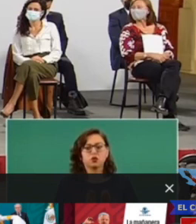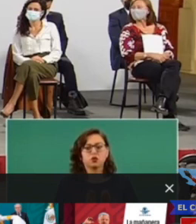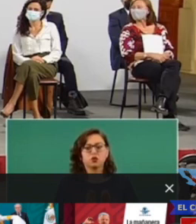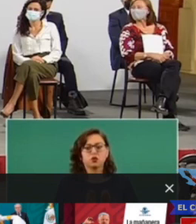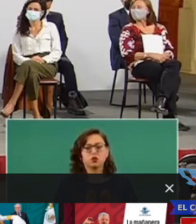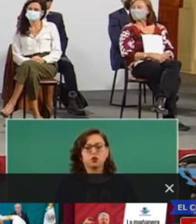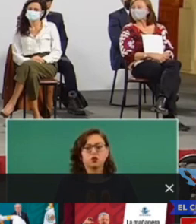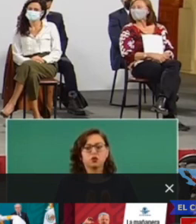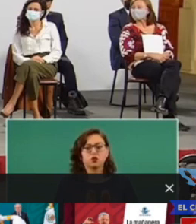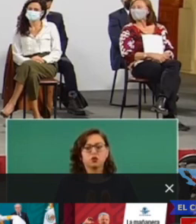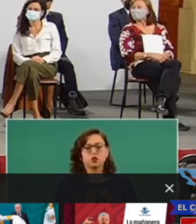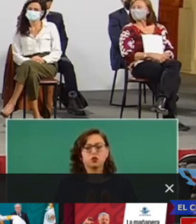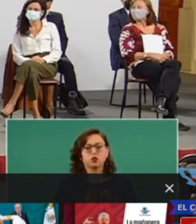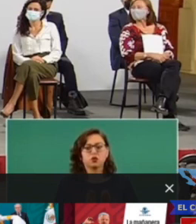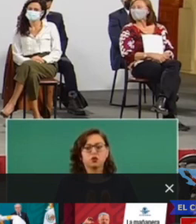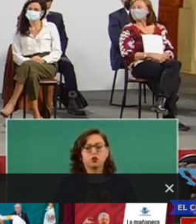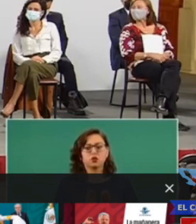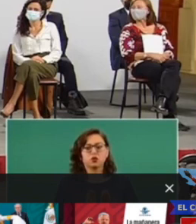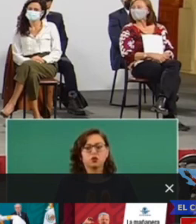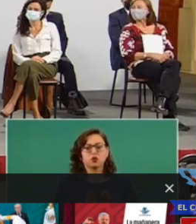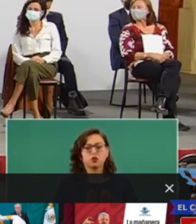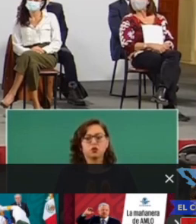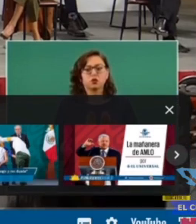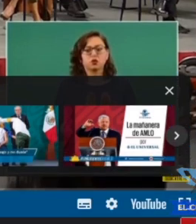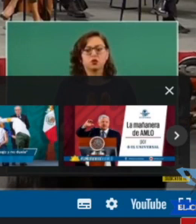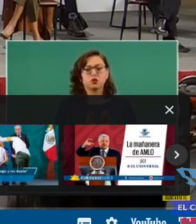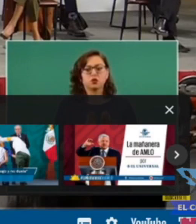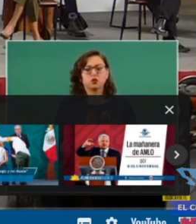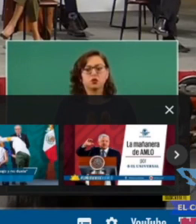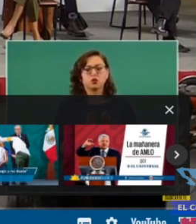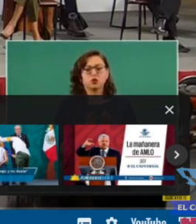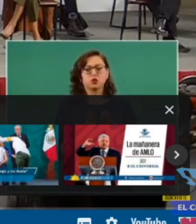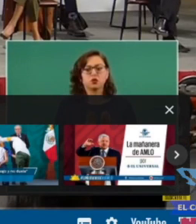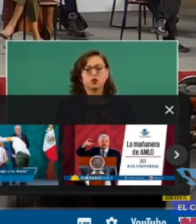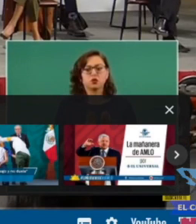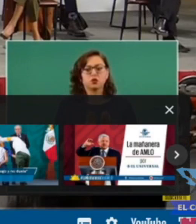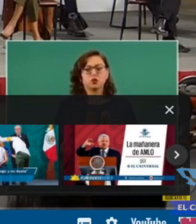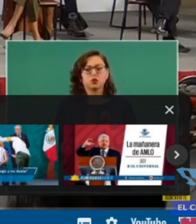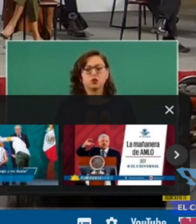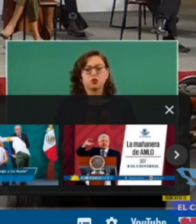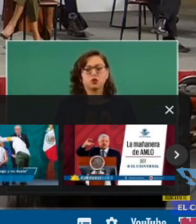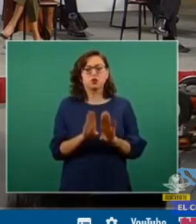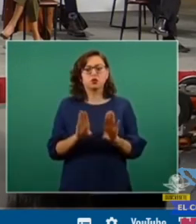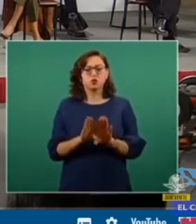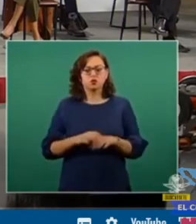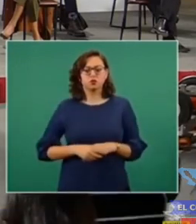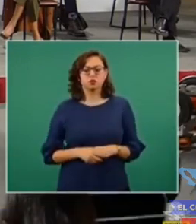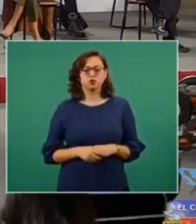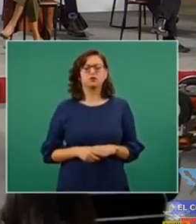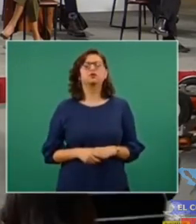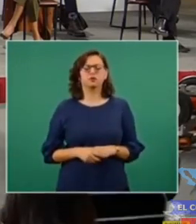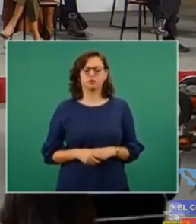pero que aún no se notificaban a la presidencia. Veamos lo que comentó Andrés Manuel López Obrador. Me